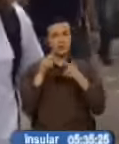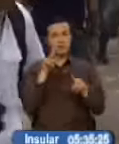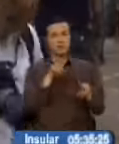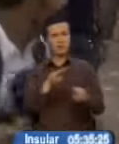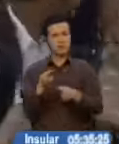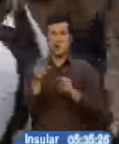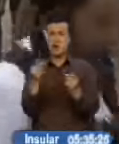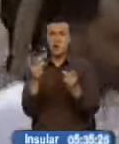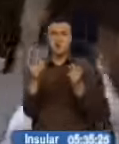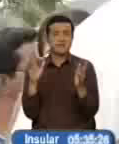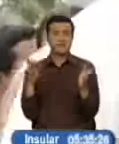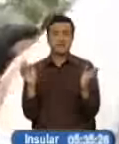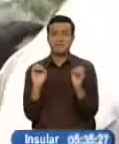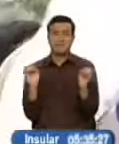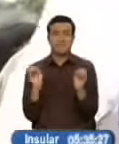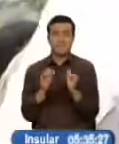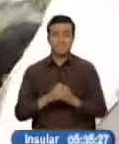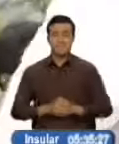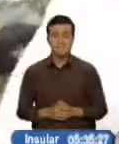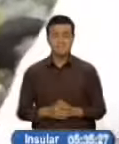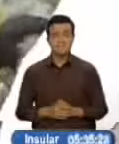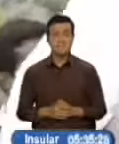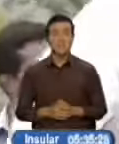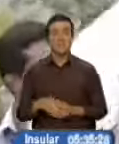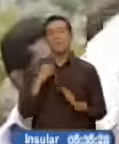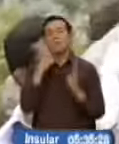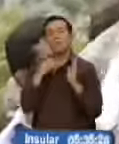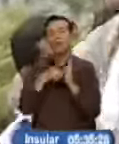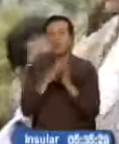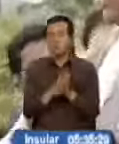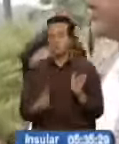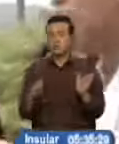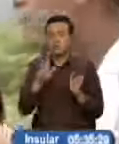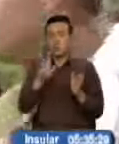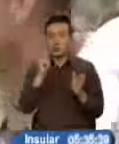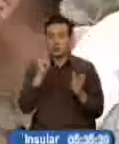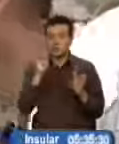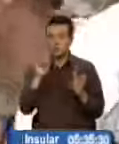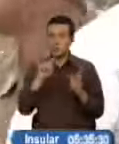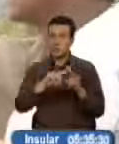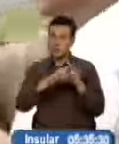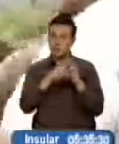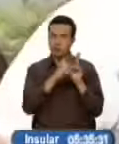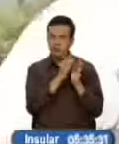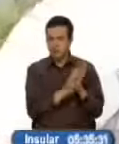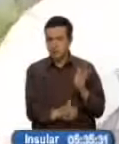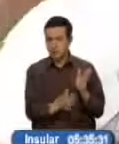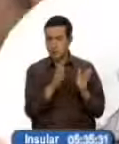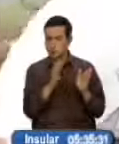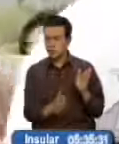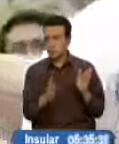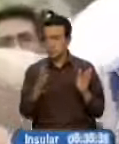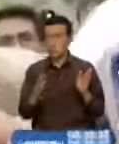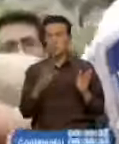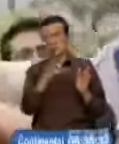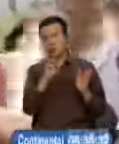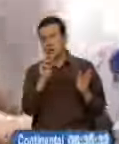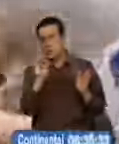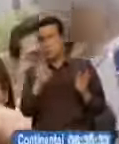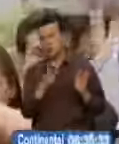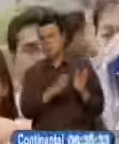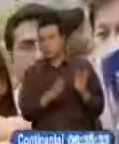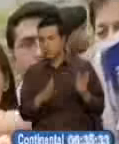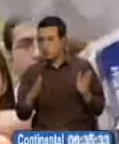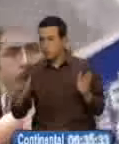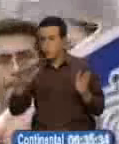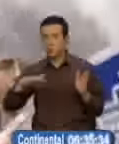falta de celeridad en su avance. Si tenemos un malecón de casi 3 kilómetros, empiece a hacerlo por partes, pues, y terminando 500 metros, ¿sí?